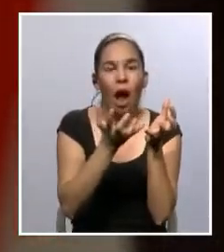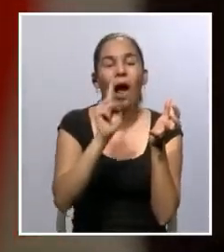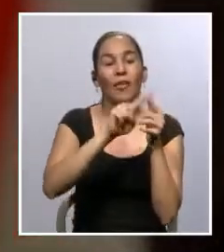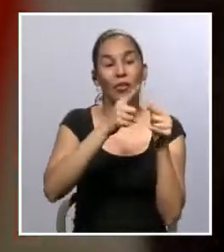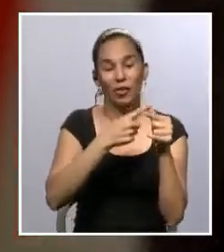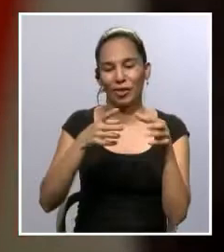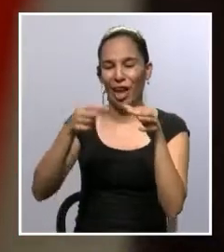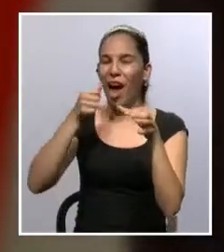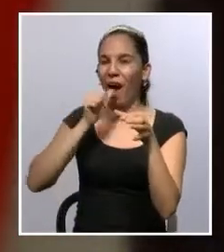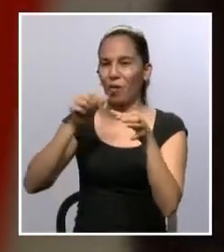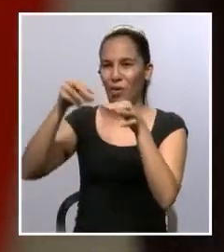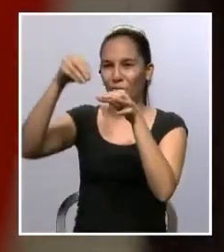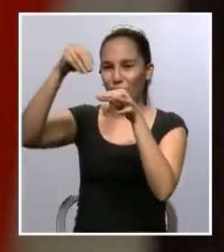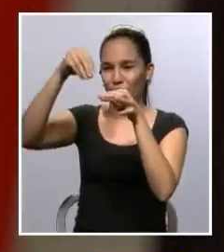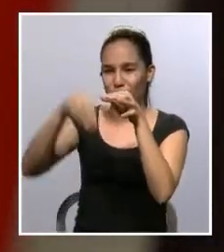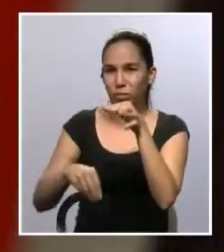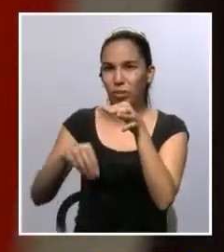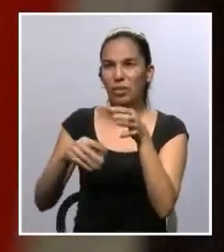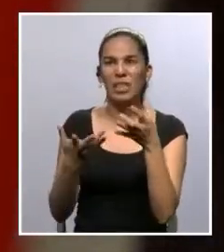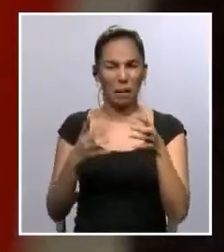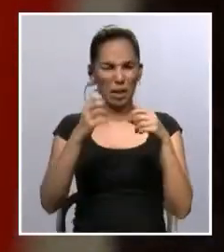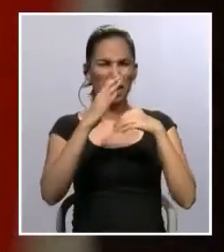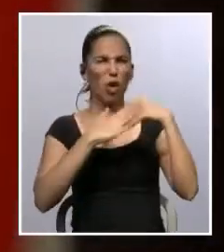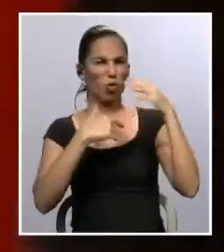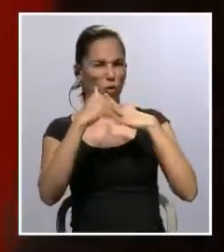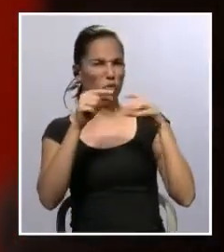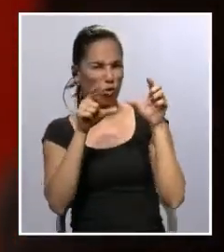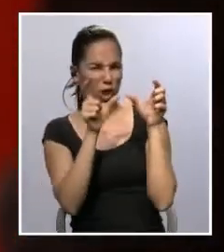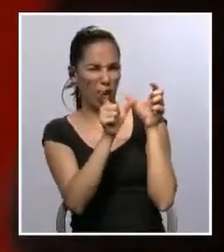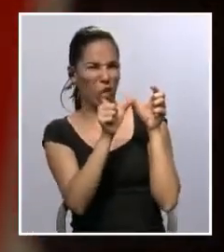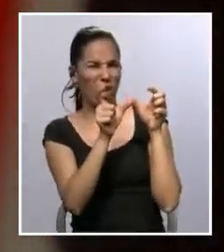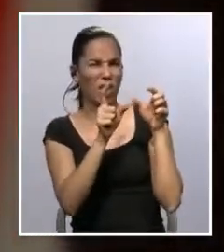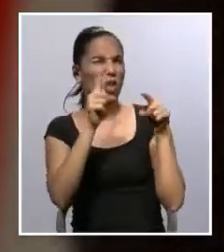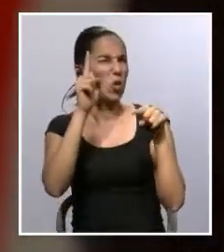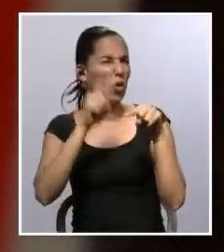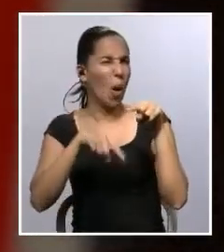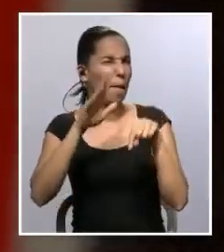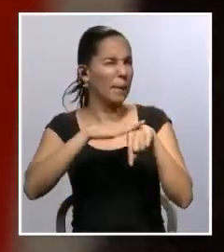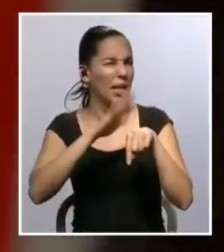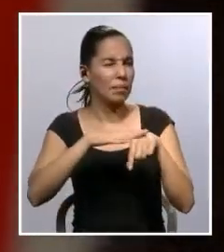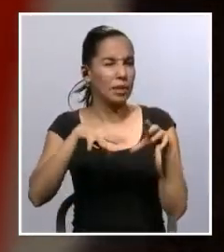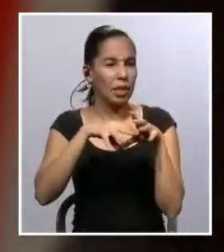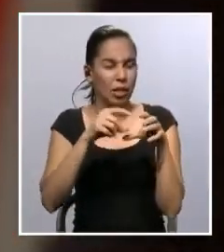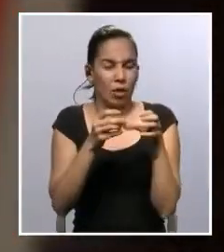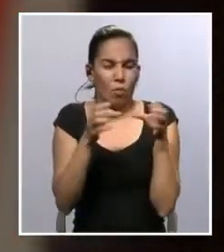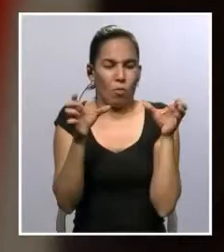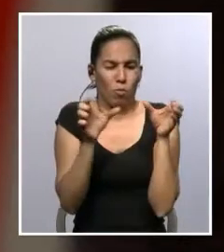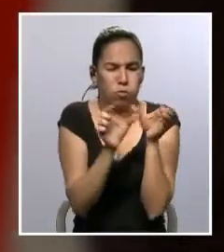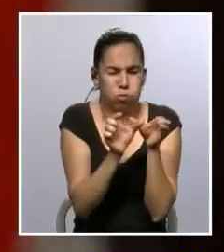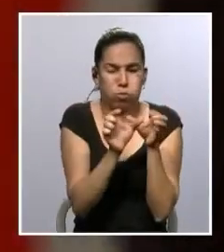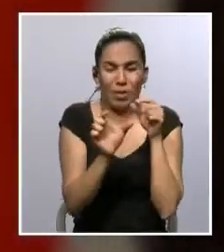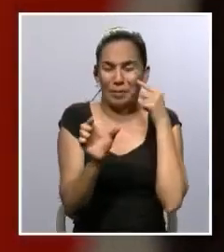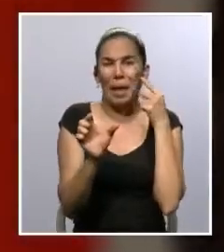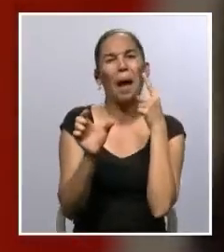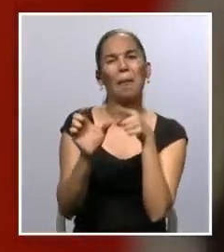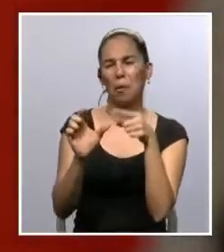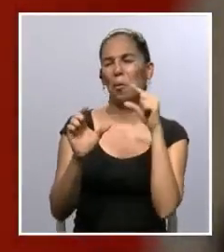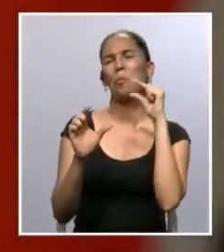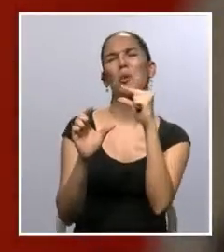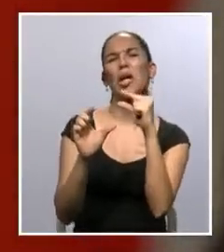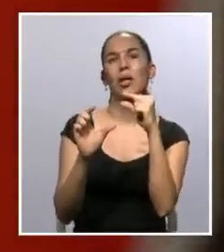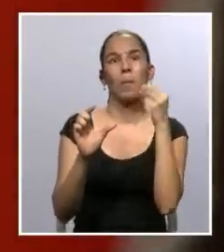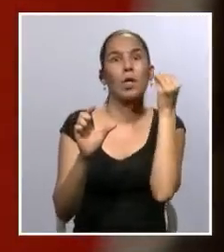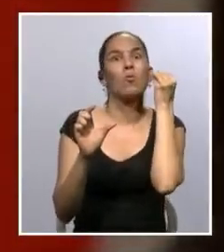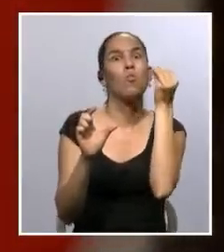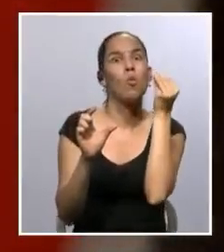la estructura del envase, que no permite... Sí, pero sobre todo por el volumen, porque es un volumen muy pequeño. Claro. Ese es el detalle.